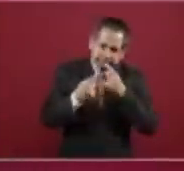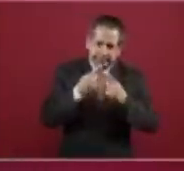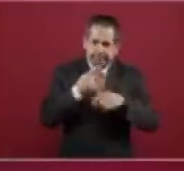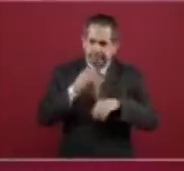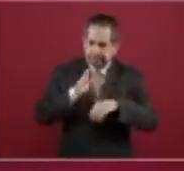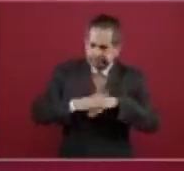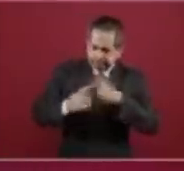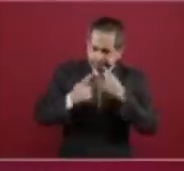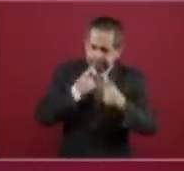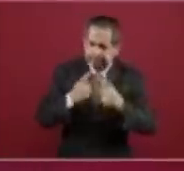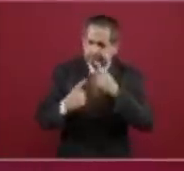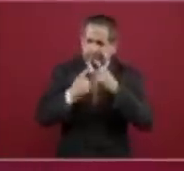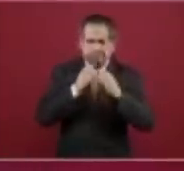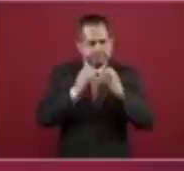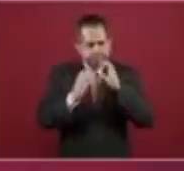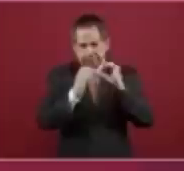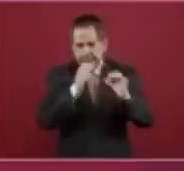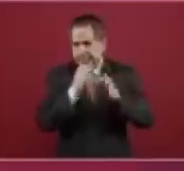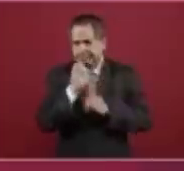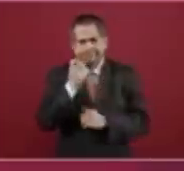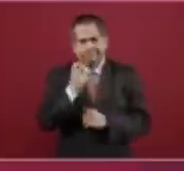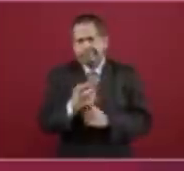diálogo.